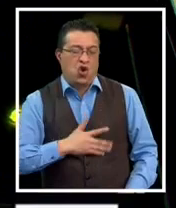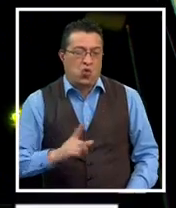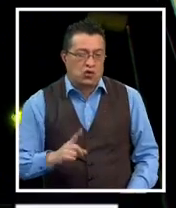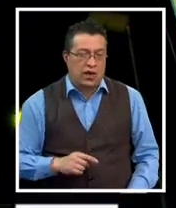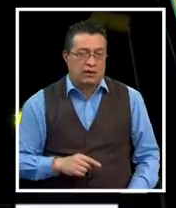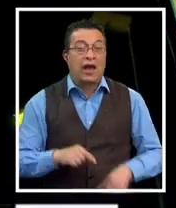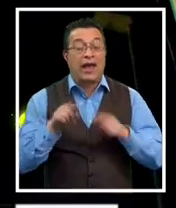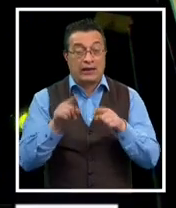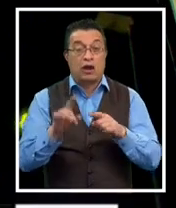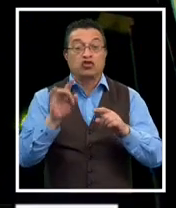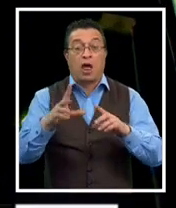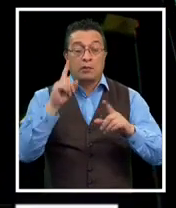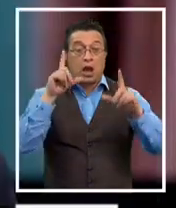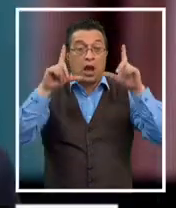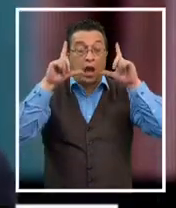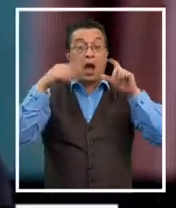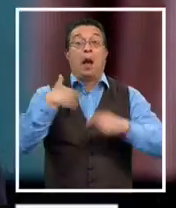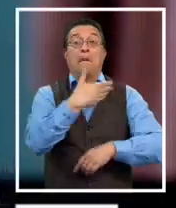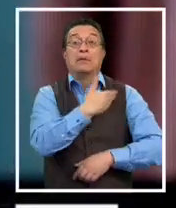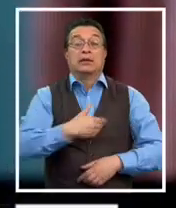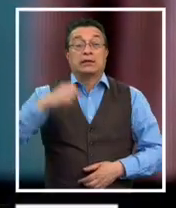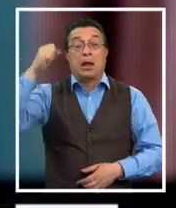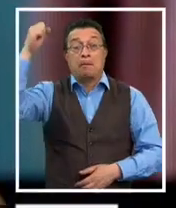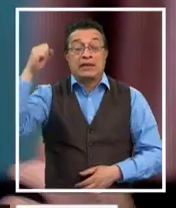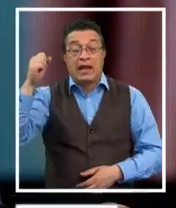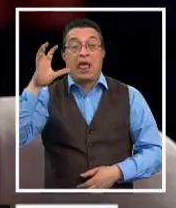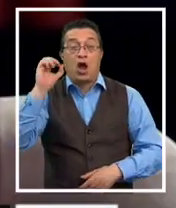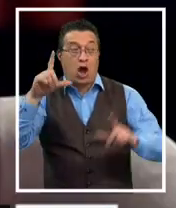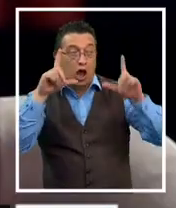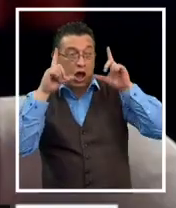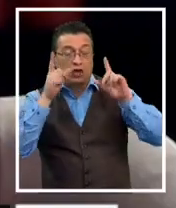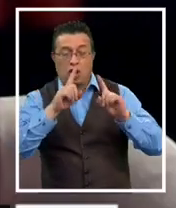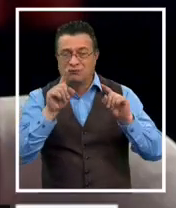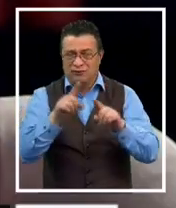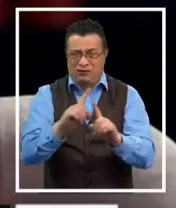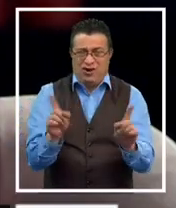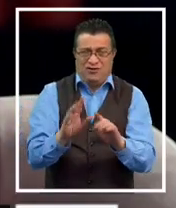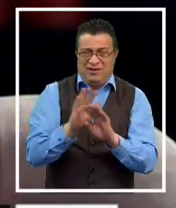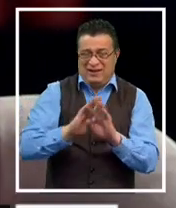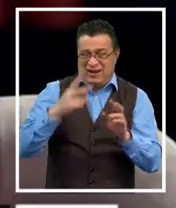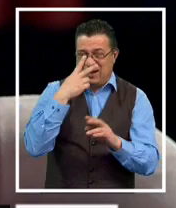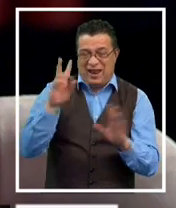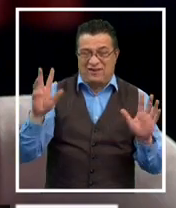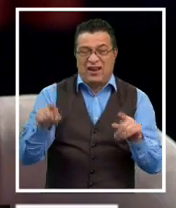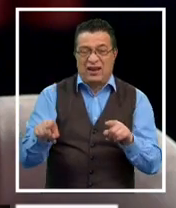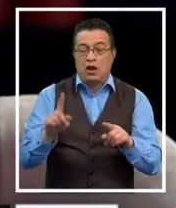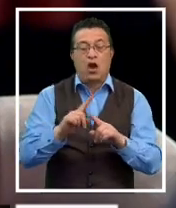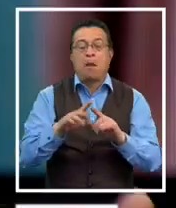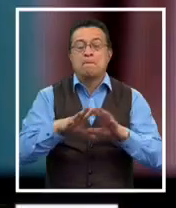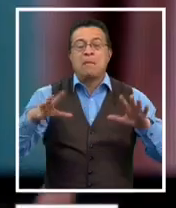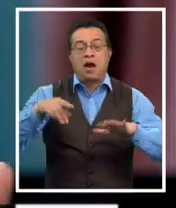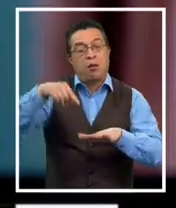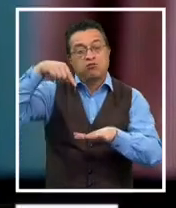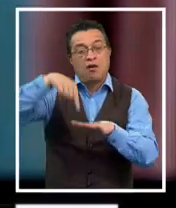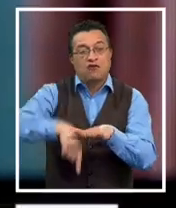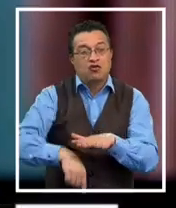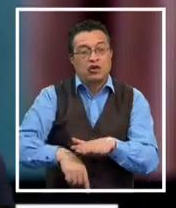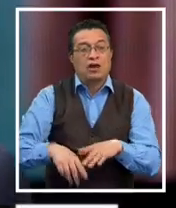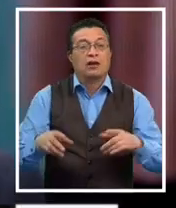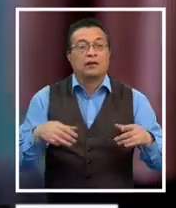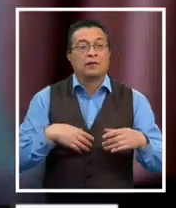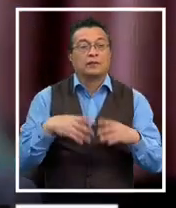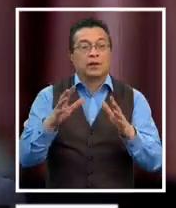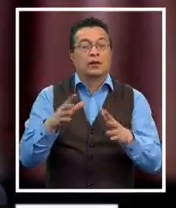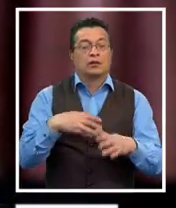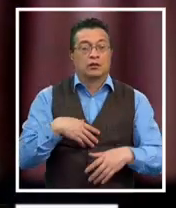esto es sólo por alguna figura por si el presidente piñera o no o por qué otro a cada uno no no lo es esta es una cuestión que mucho más profunda en donde yo